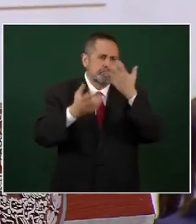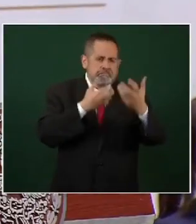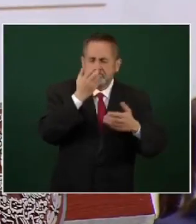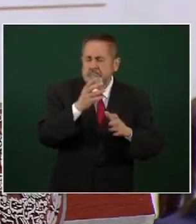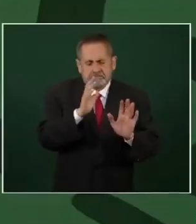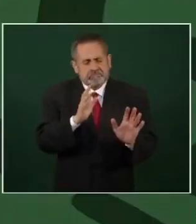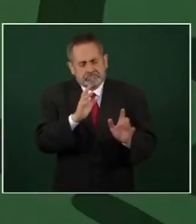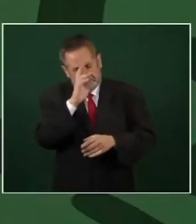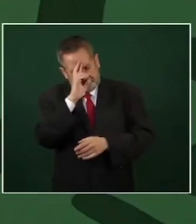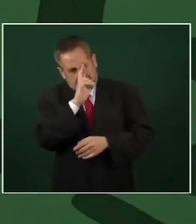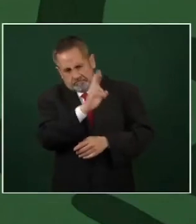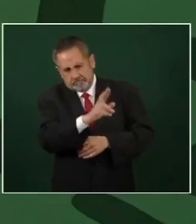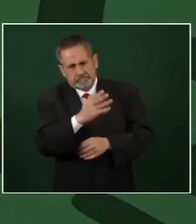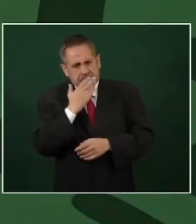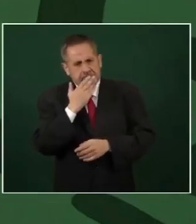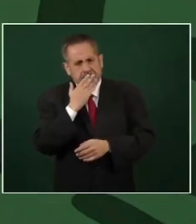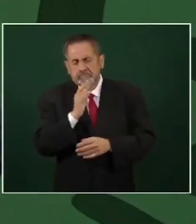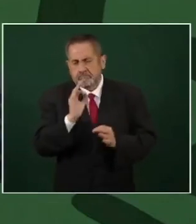por eso